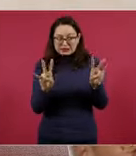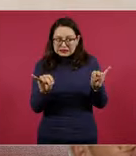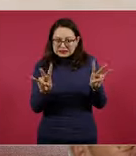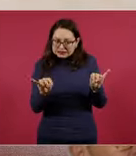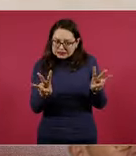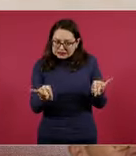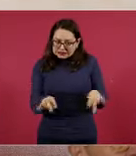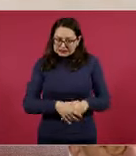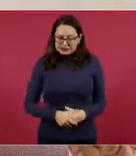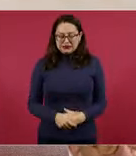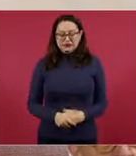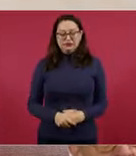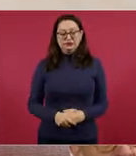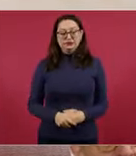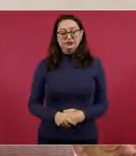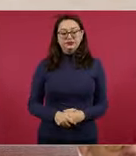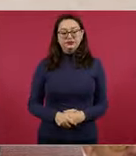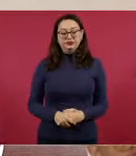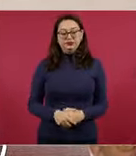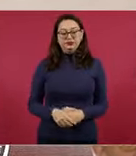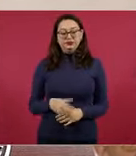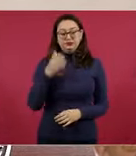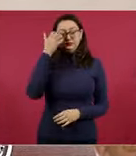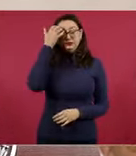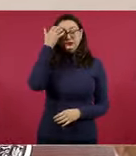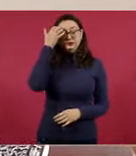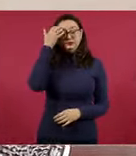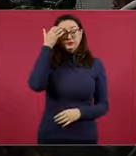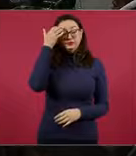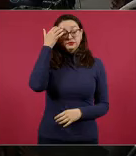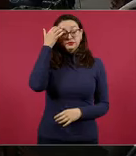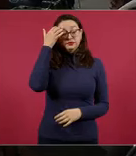Mucho ojo. Bueno, resulta que